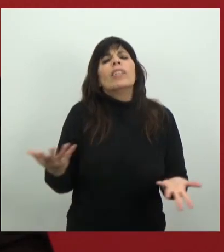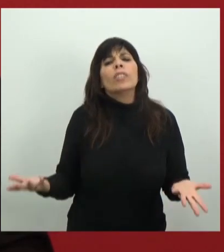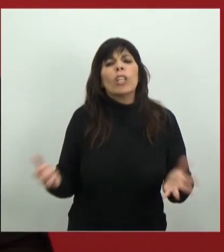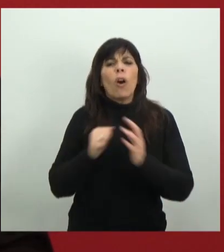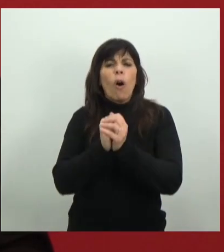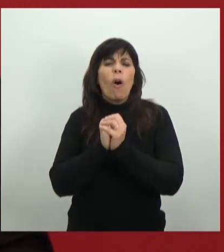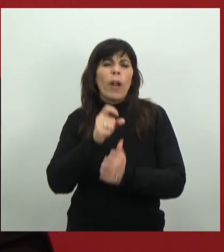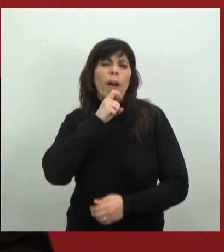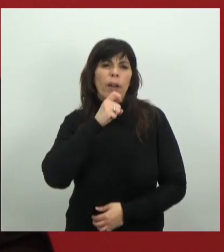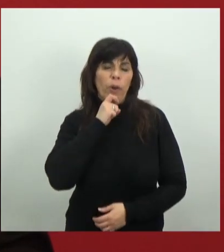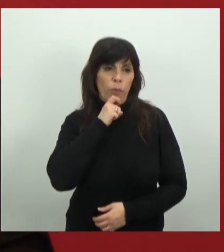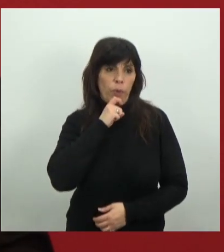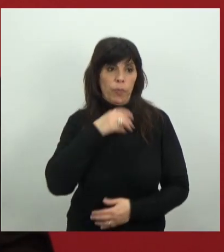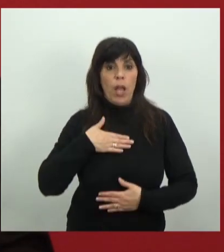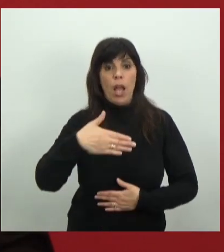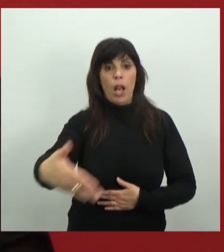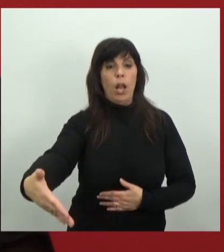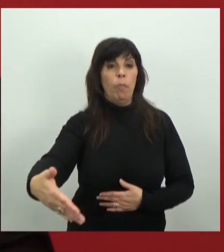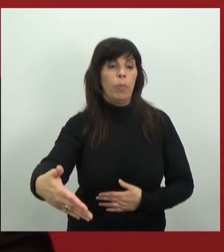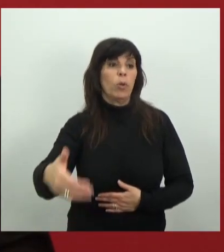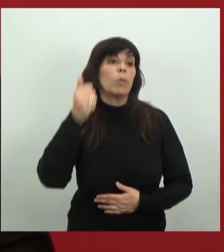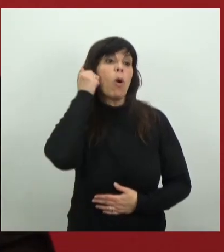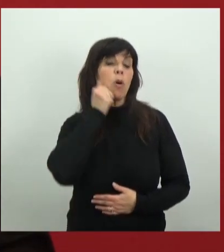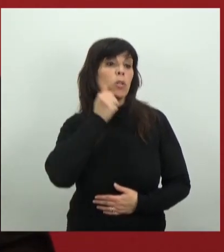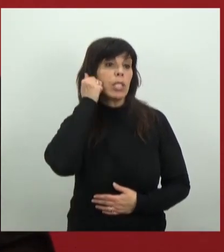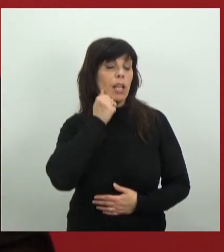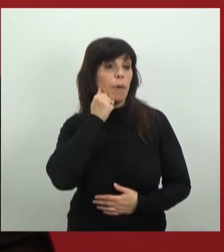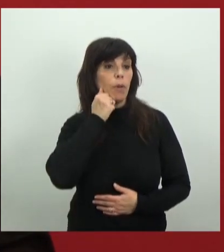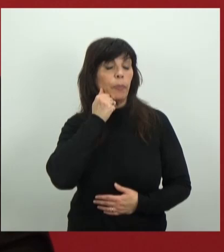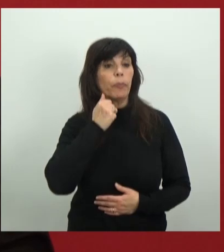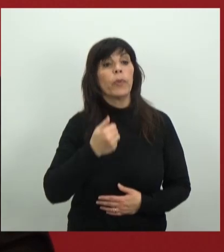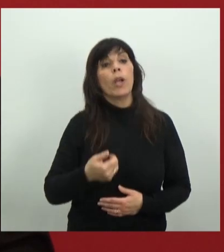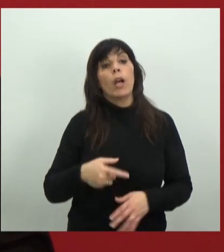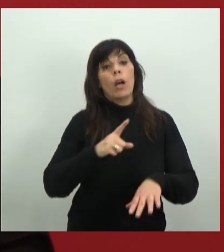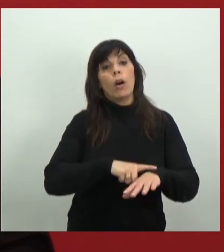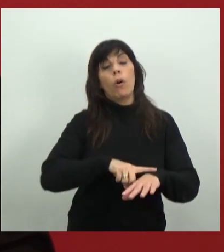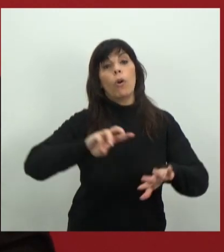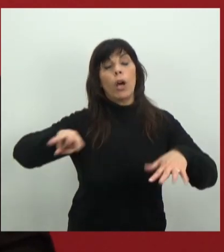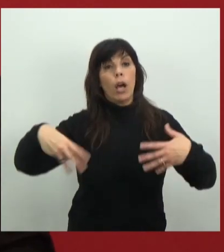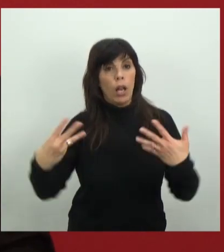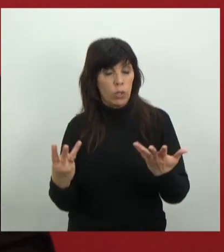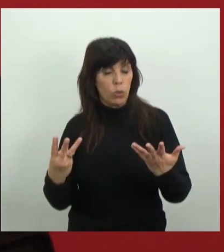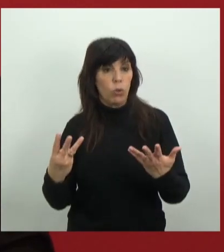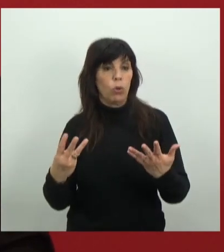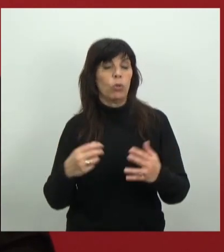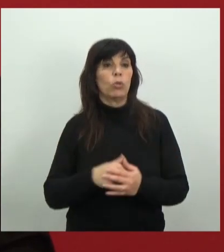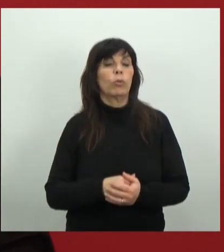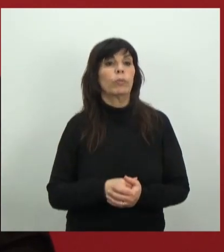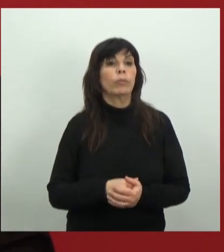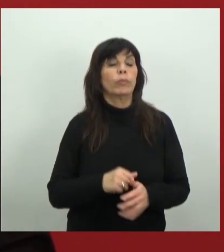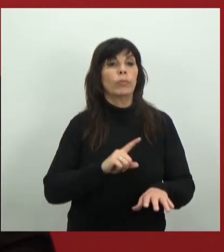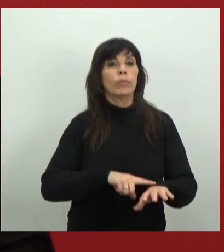Próximo sábado a las 8, de 8 a 9, luego de 9 y cuarto a 10 y cuarto y